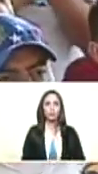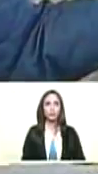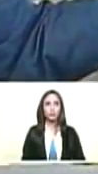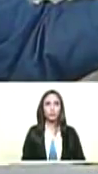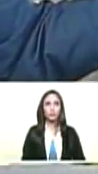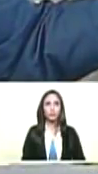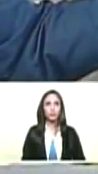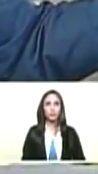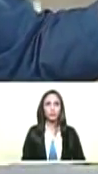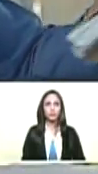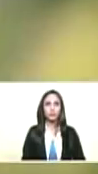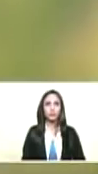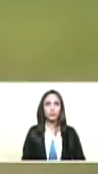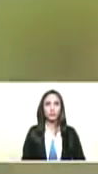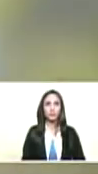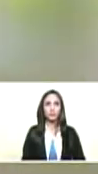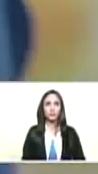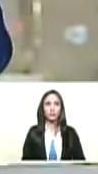64, ¿no, Freddy?